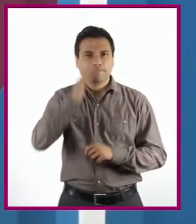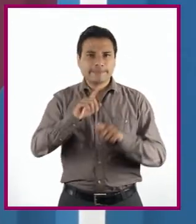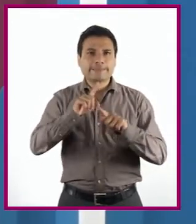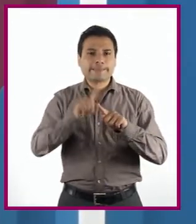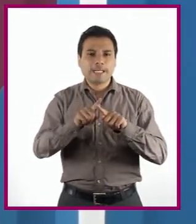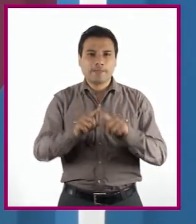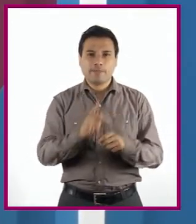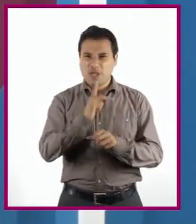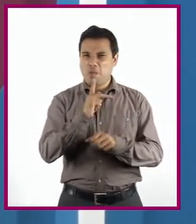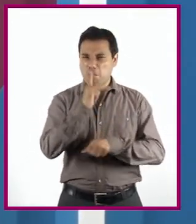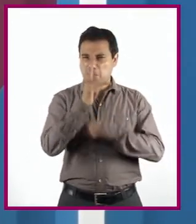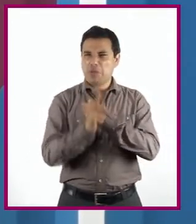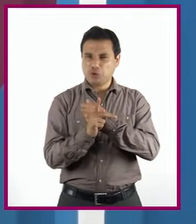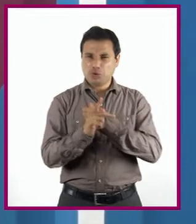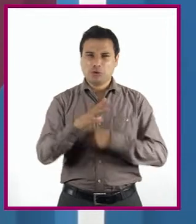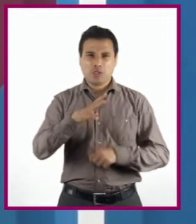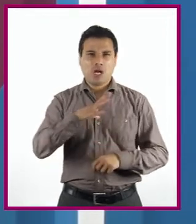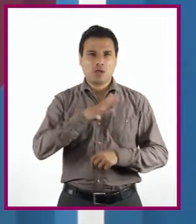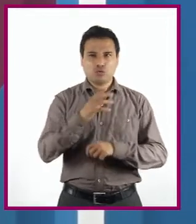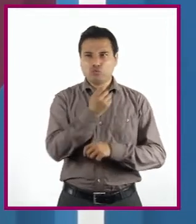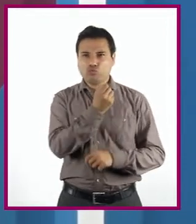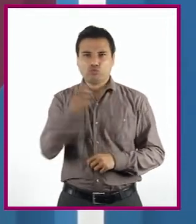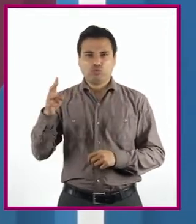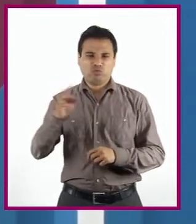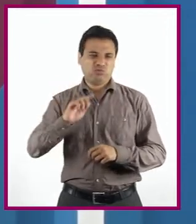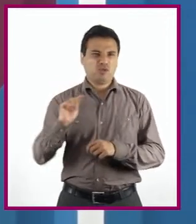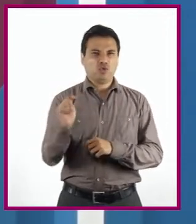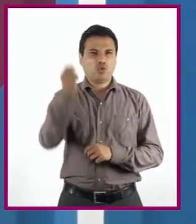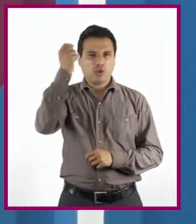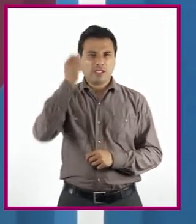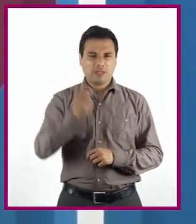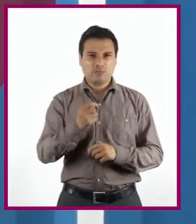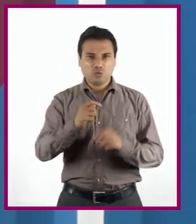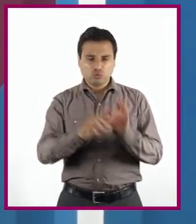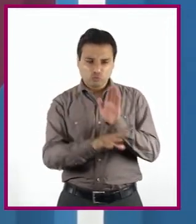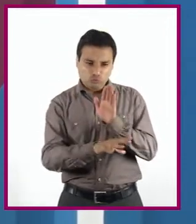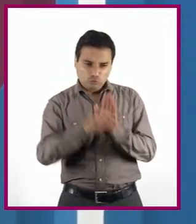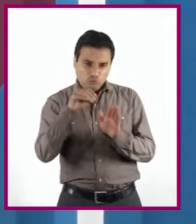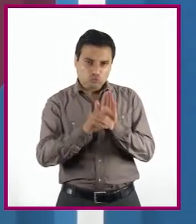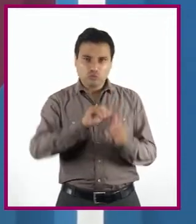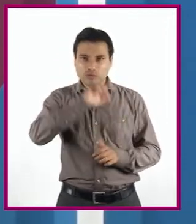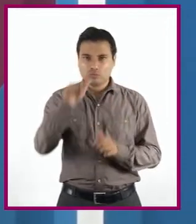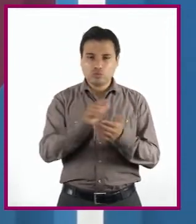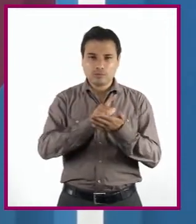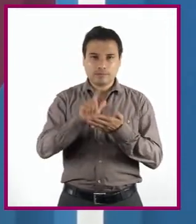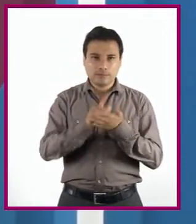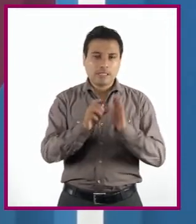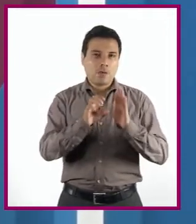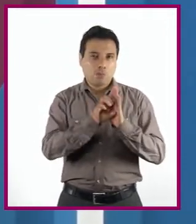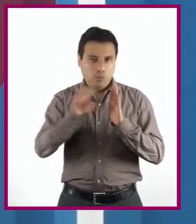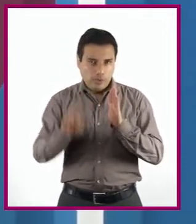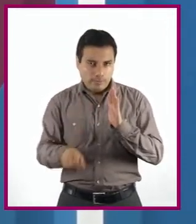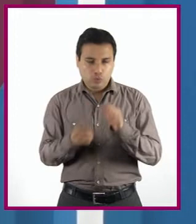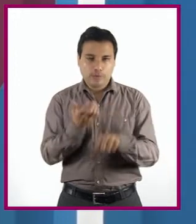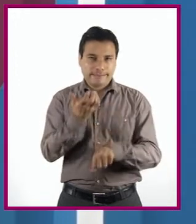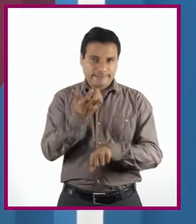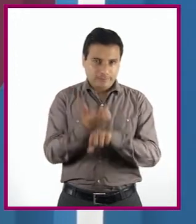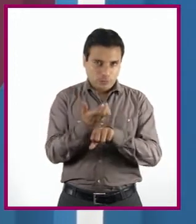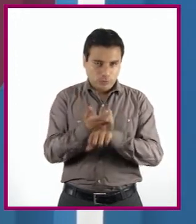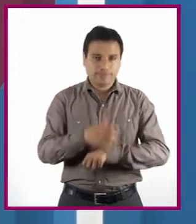que poseen la tecnología para su extracción y refinamiento, como Estados Unidos de